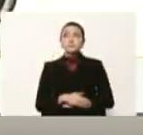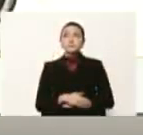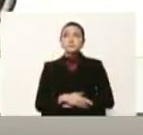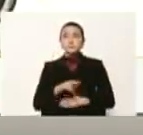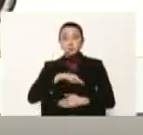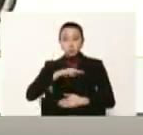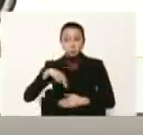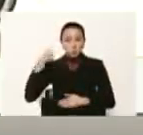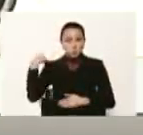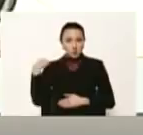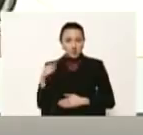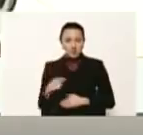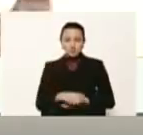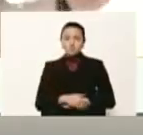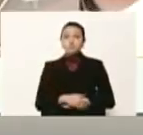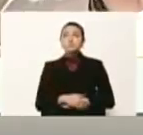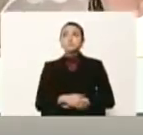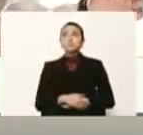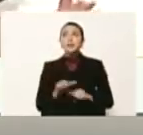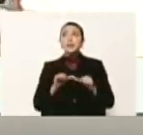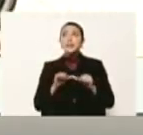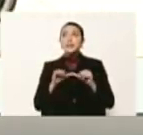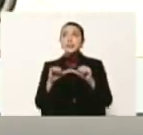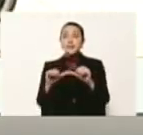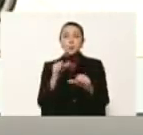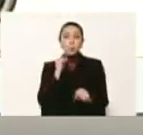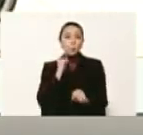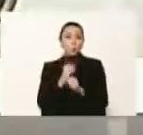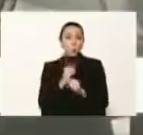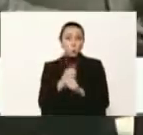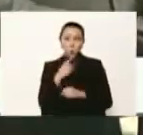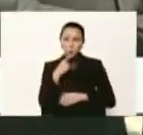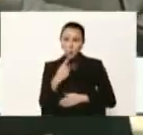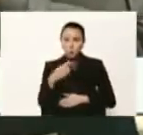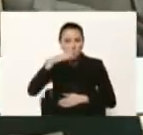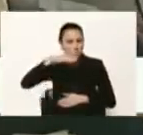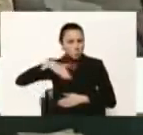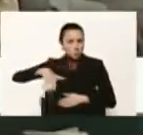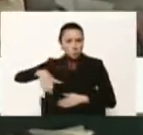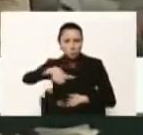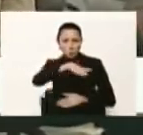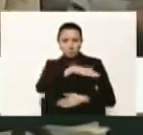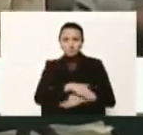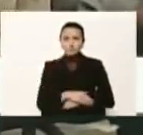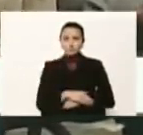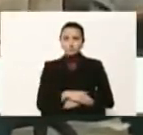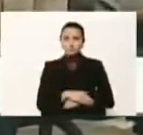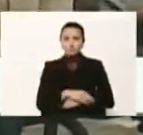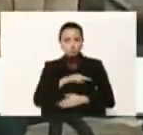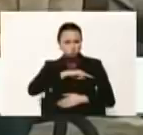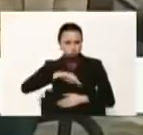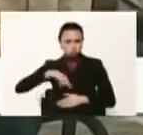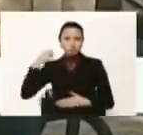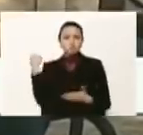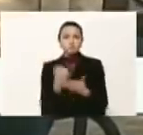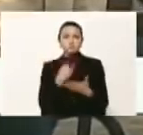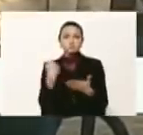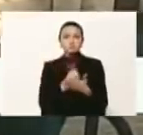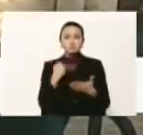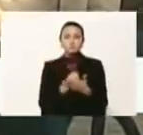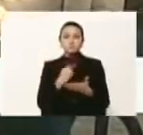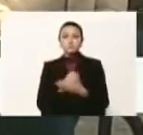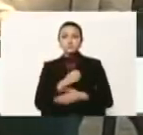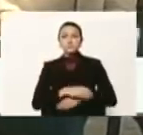Tenemos empeñado porque seguimos. Nosotros le hemos dicho a nuestro pueblo que no descansaremos,